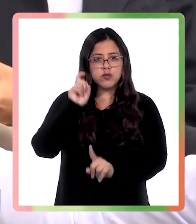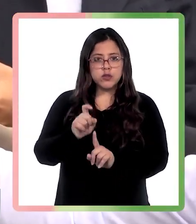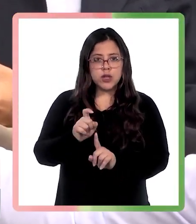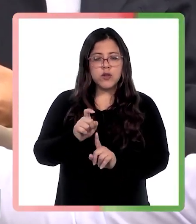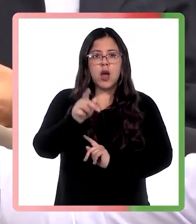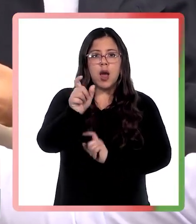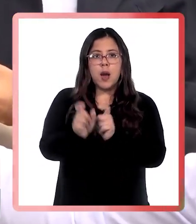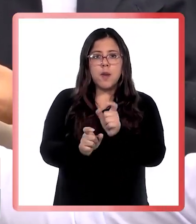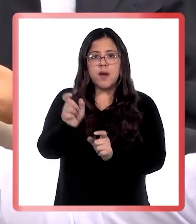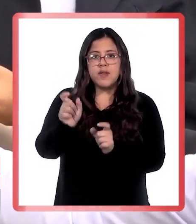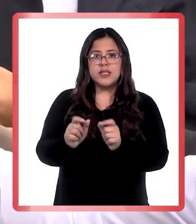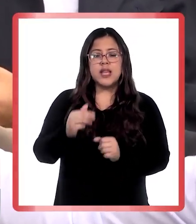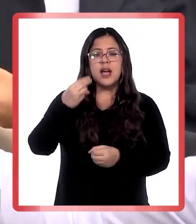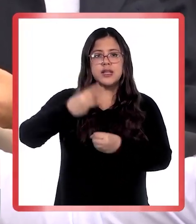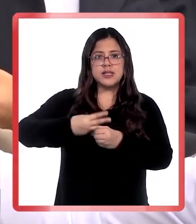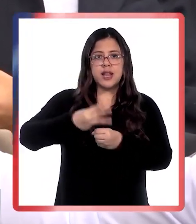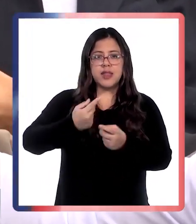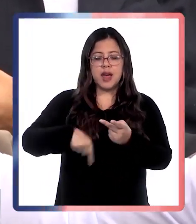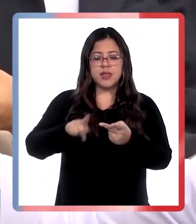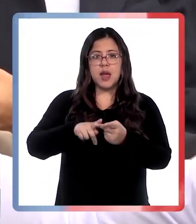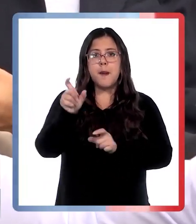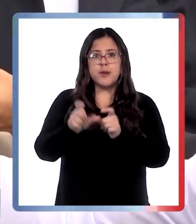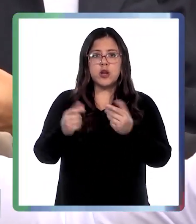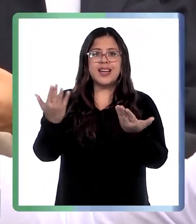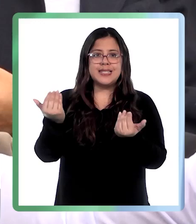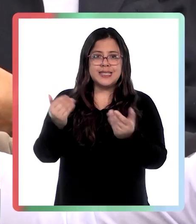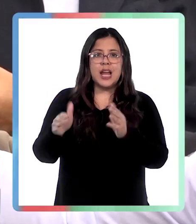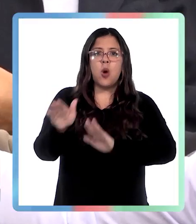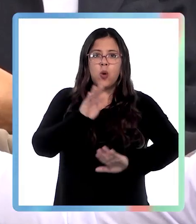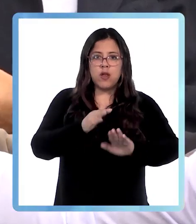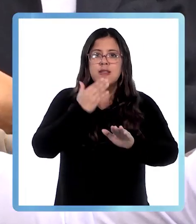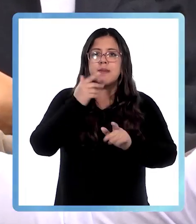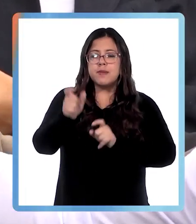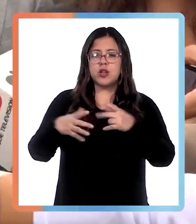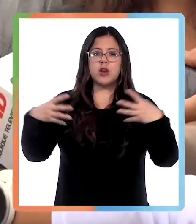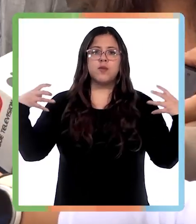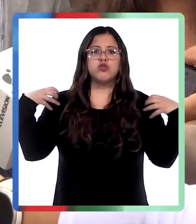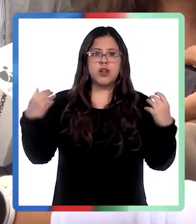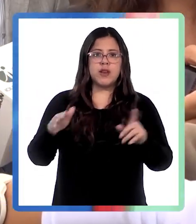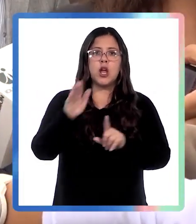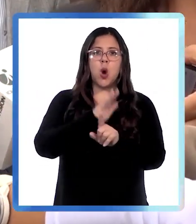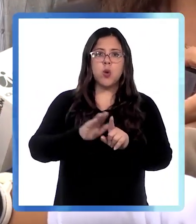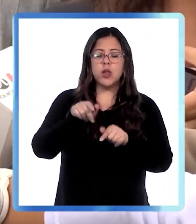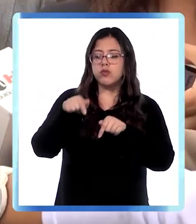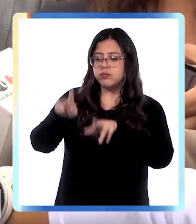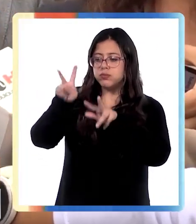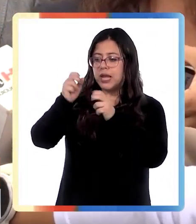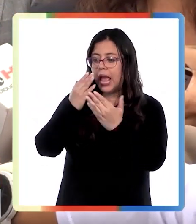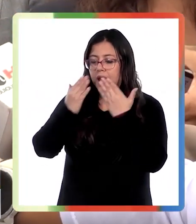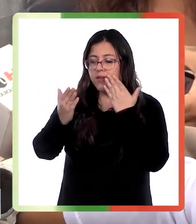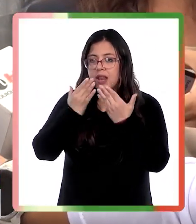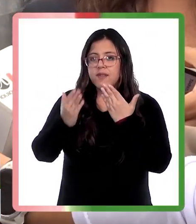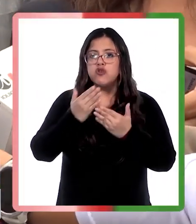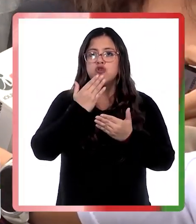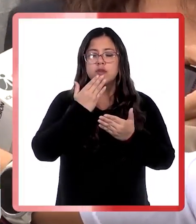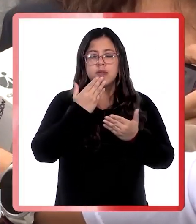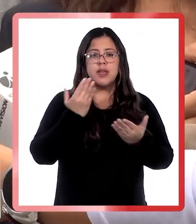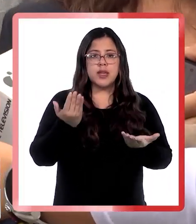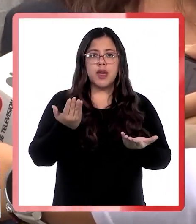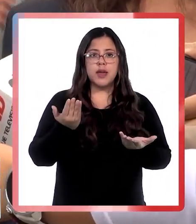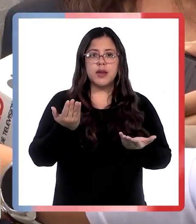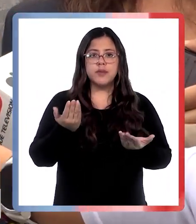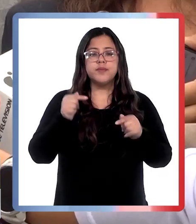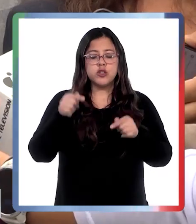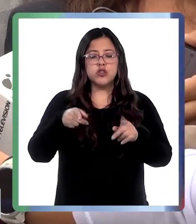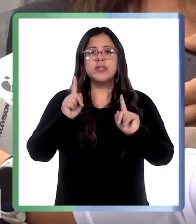prioridades adultos mayores personas sujetas de cuidado y cuidadores respecto de este beneficio y no solamente respecto a este